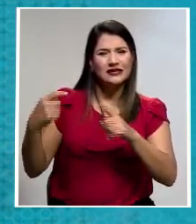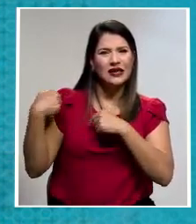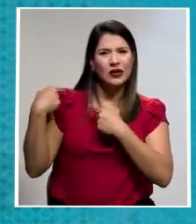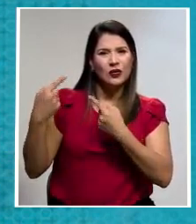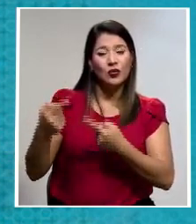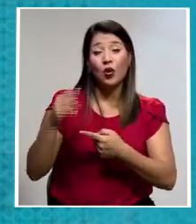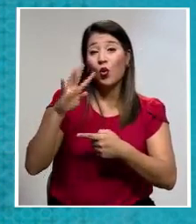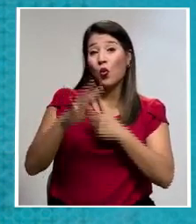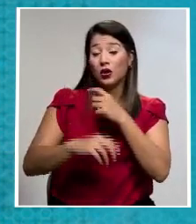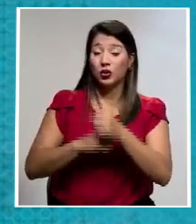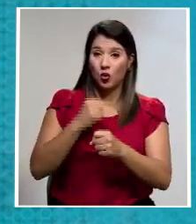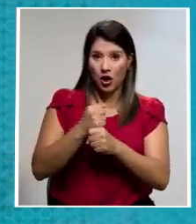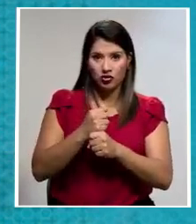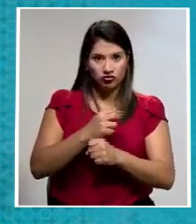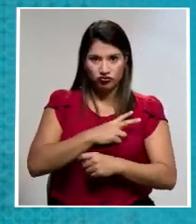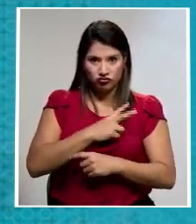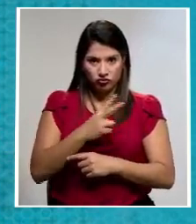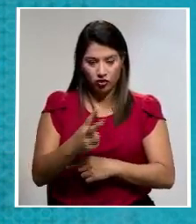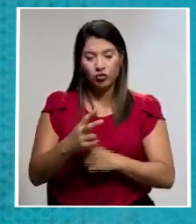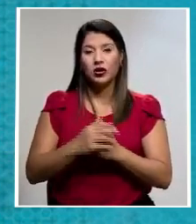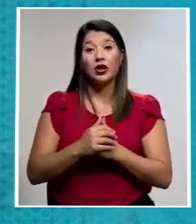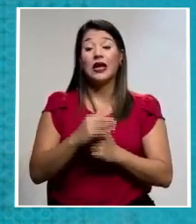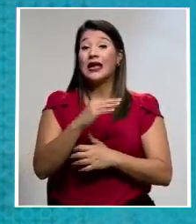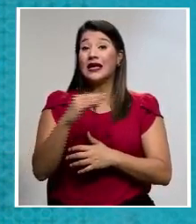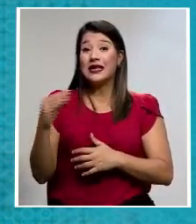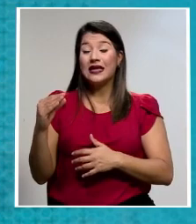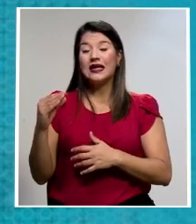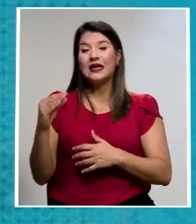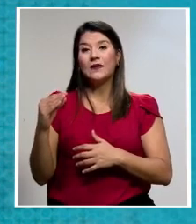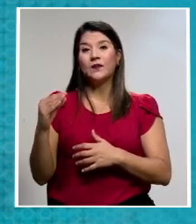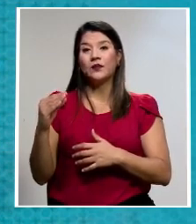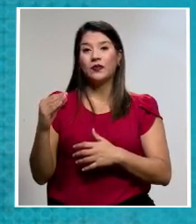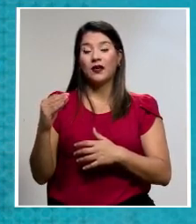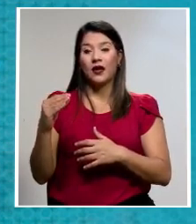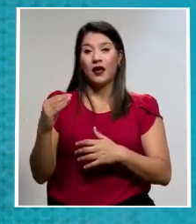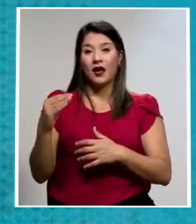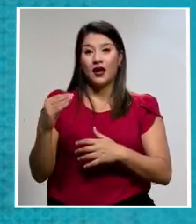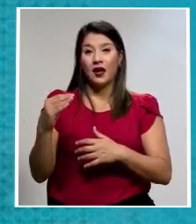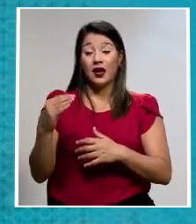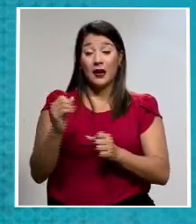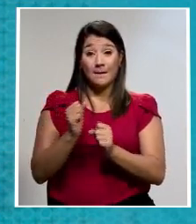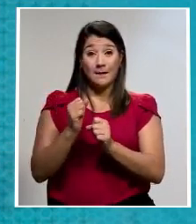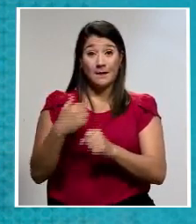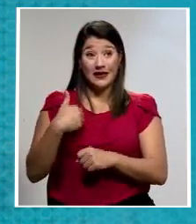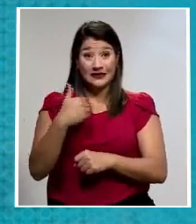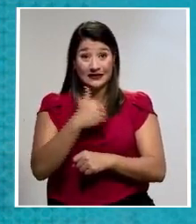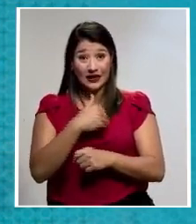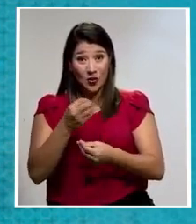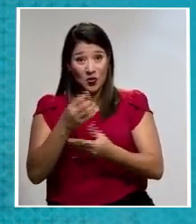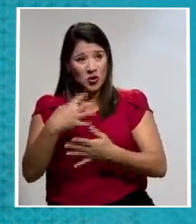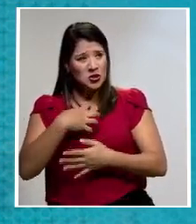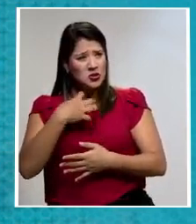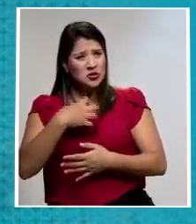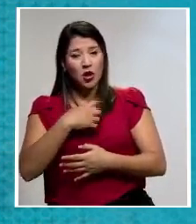la exposición que hizo el Ministerio Público con recurso de apelación fue absolutamente